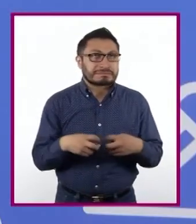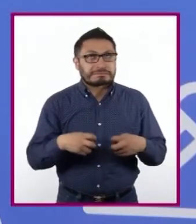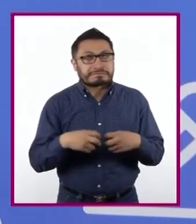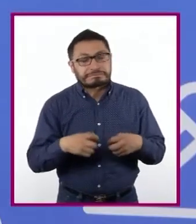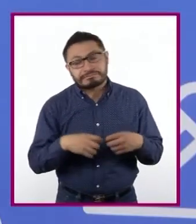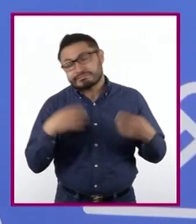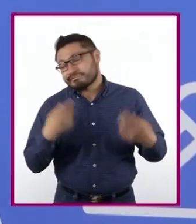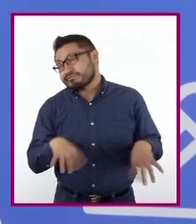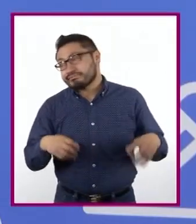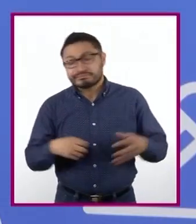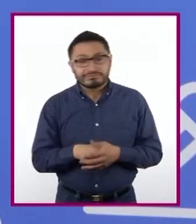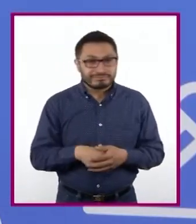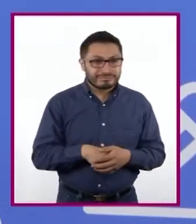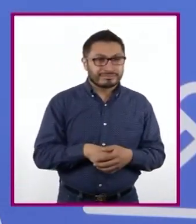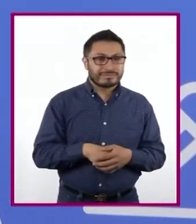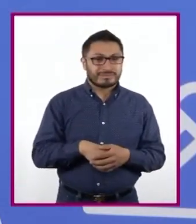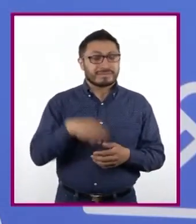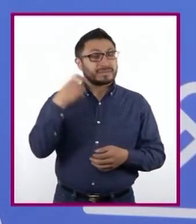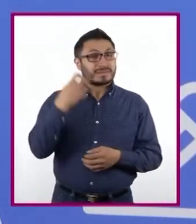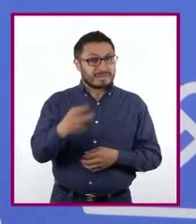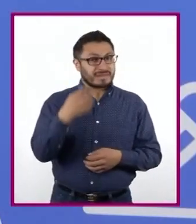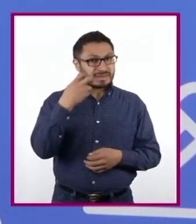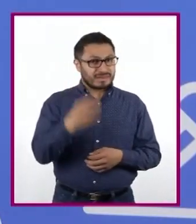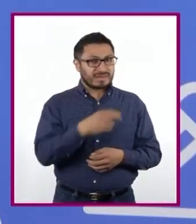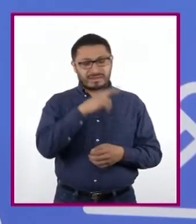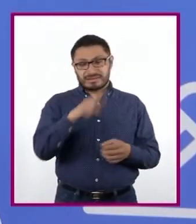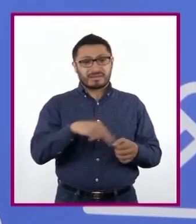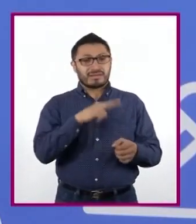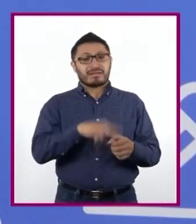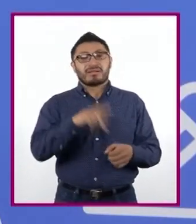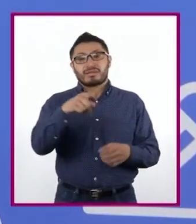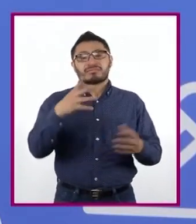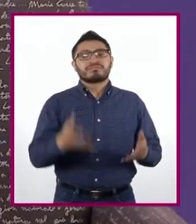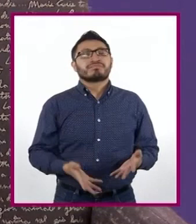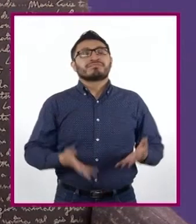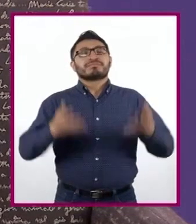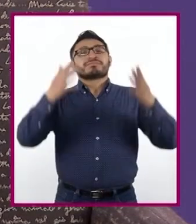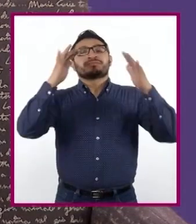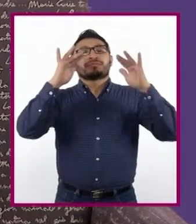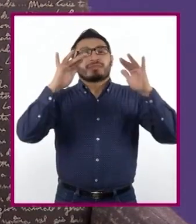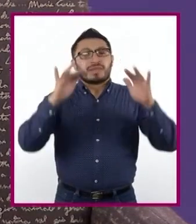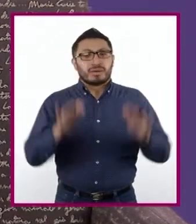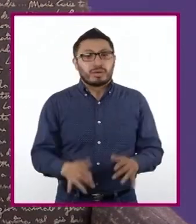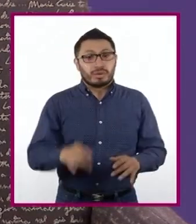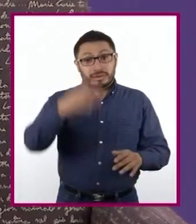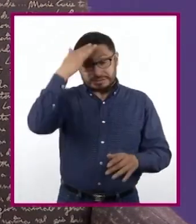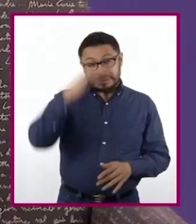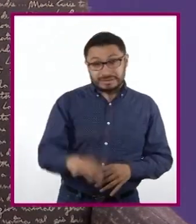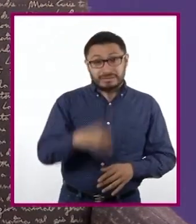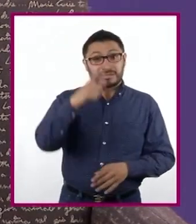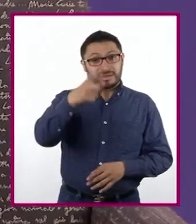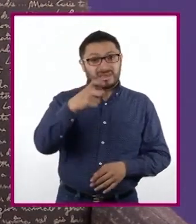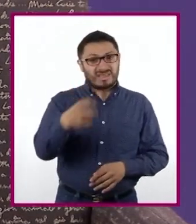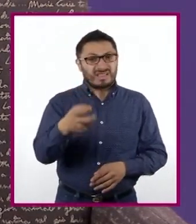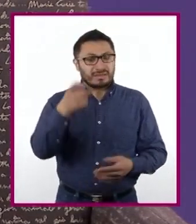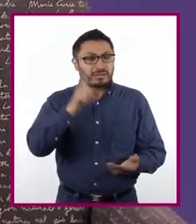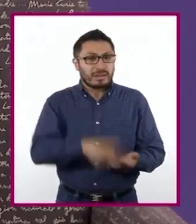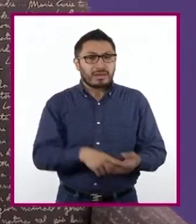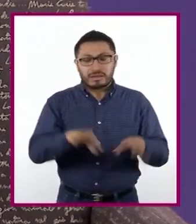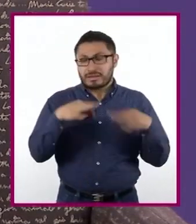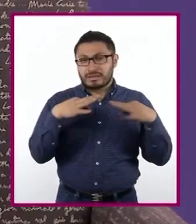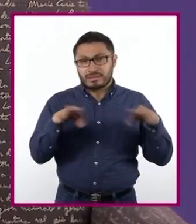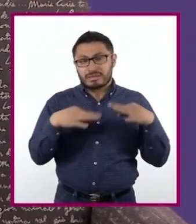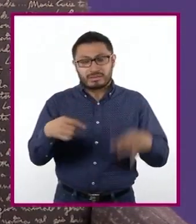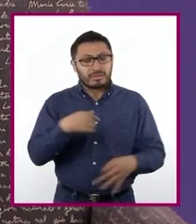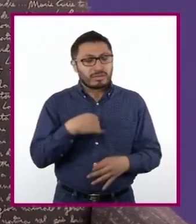emocional. Así que ante esta situación tan solo respira y comentas, ¿sabes? Esos datos no venían en el documento